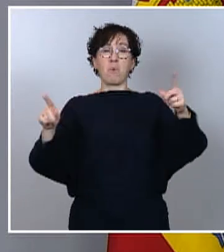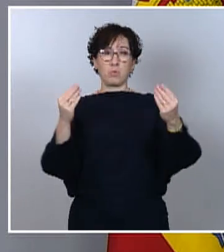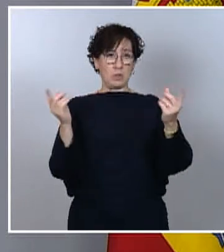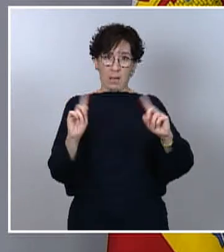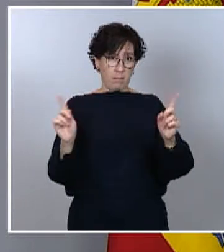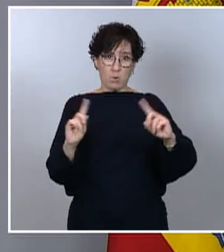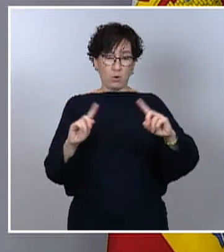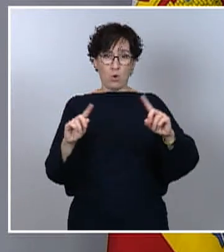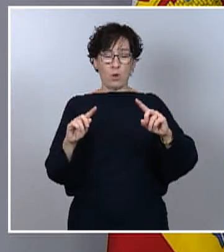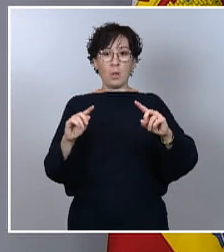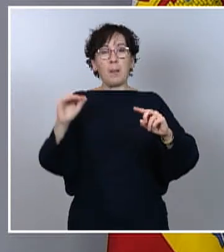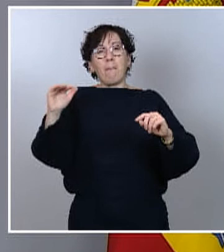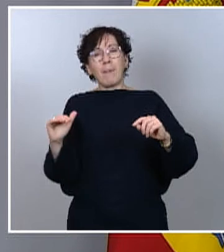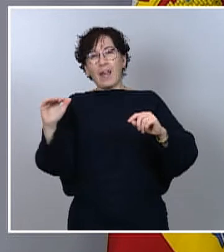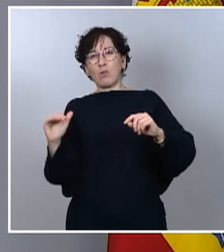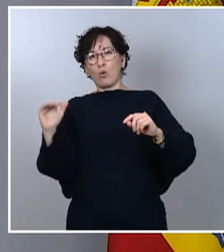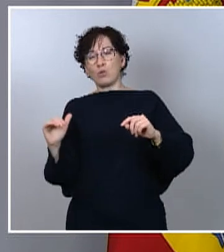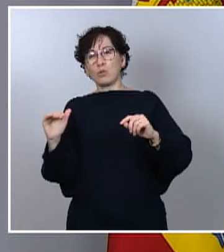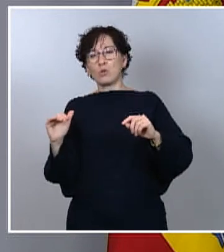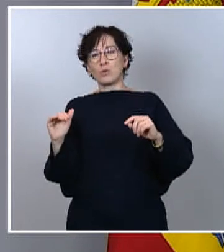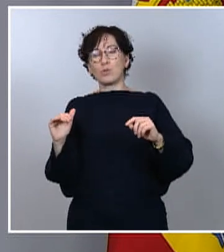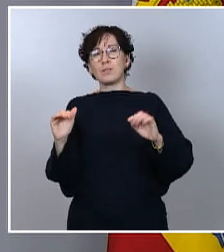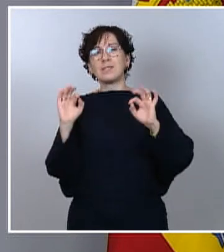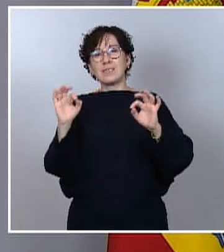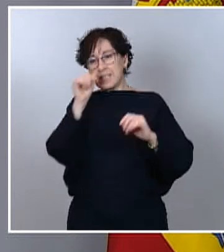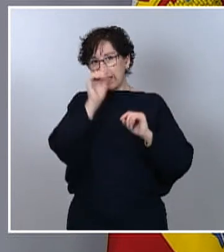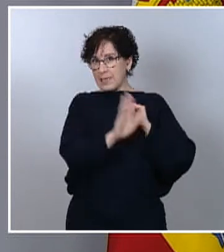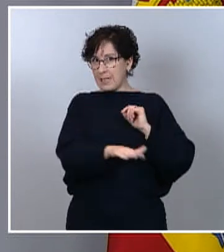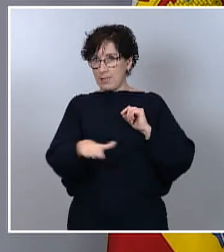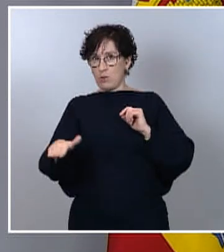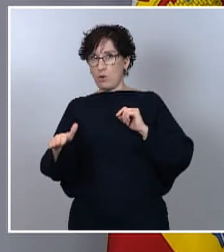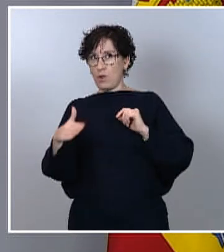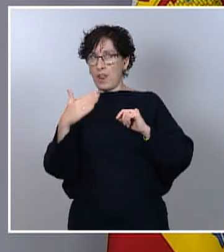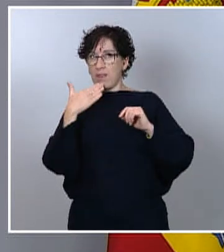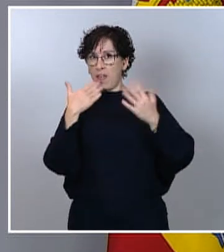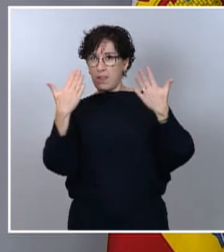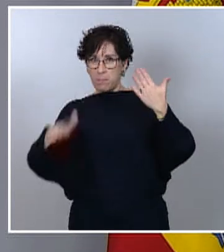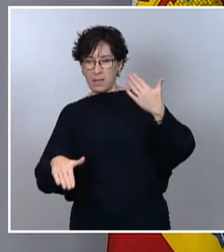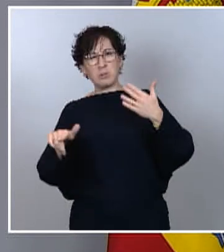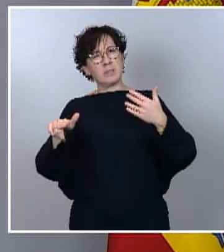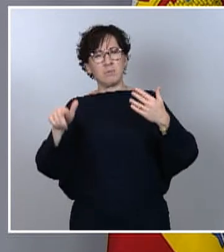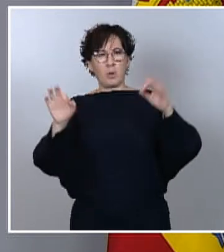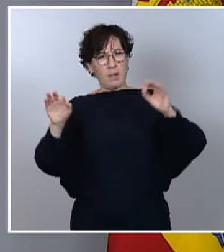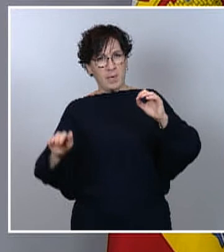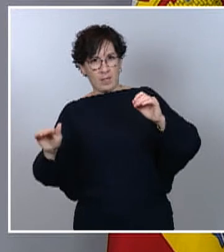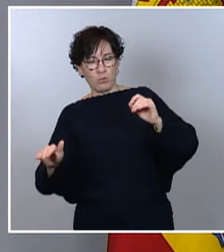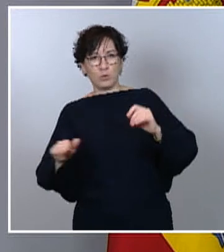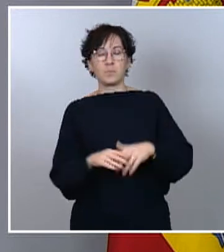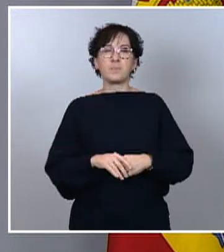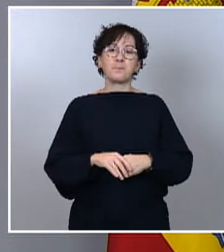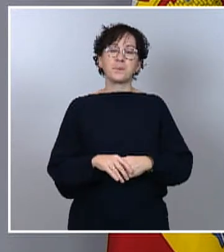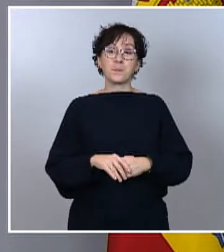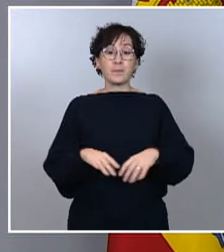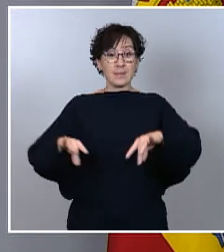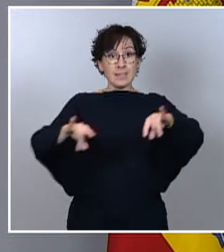prevalencia en los grupos de niños menores de 10 años y lo que que vemos en términos geográficos es que hay un núcleo